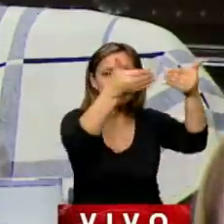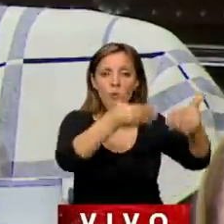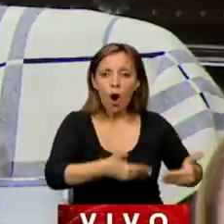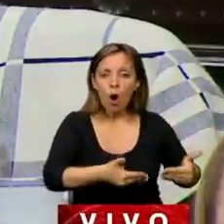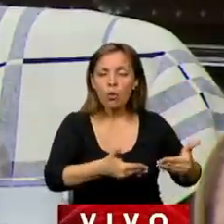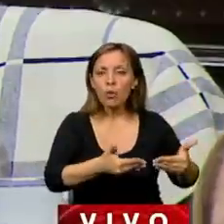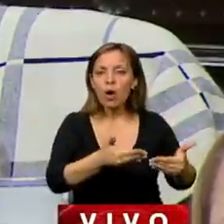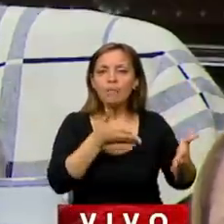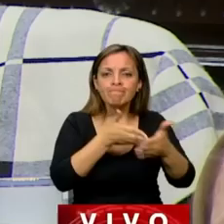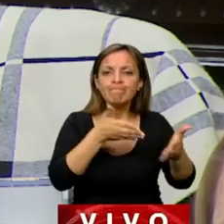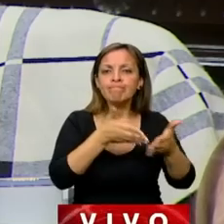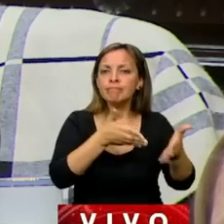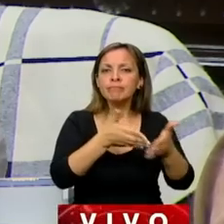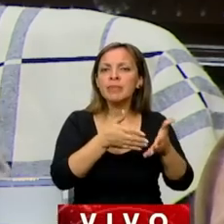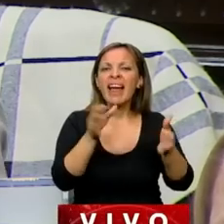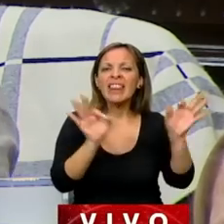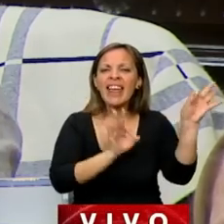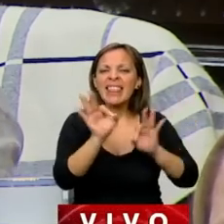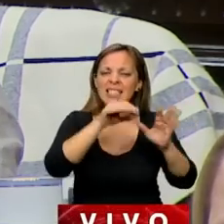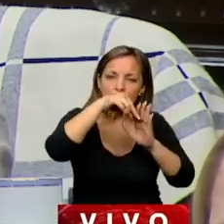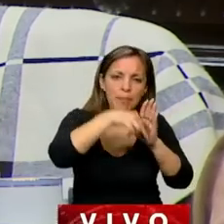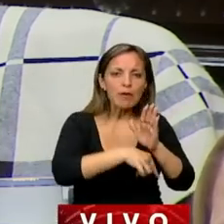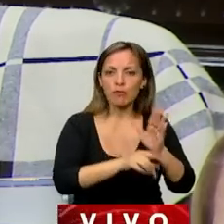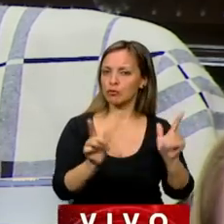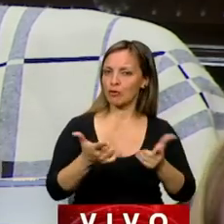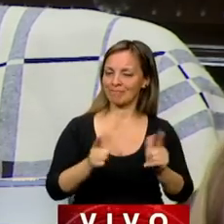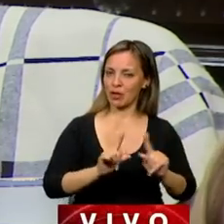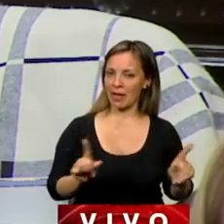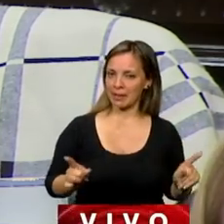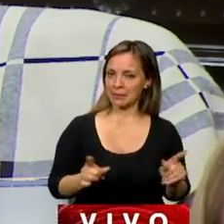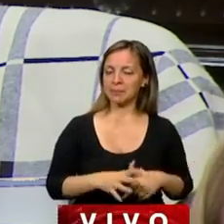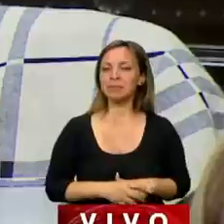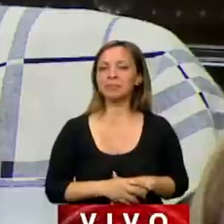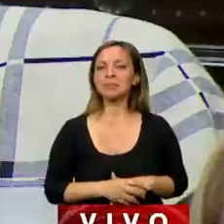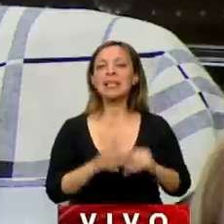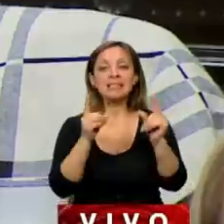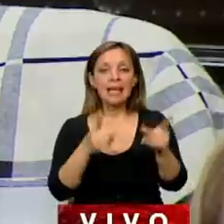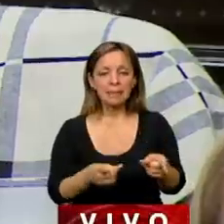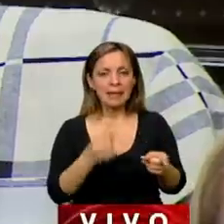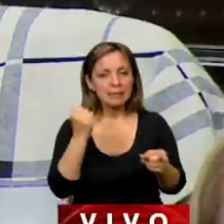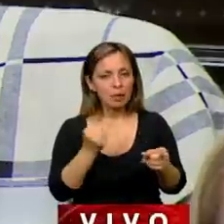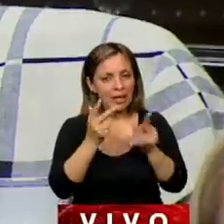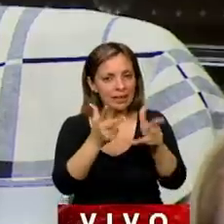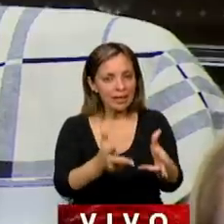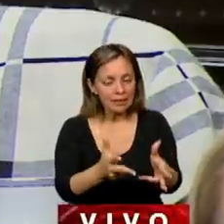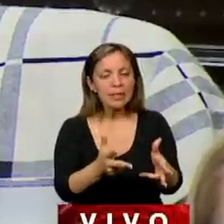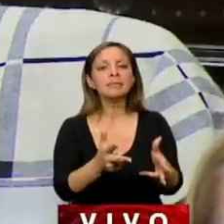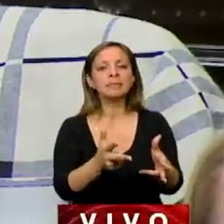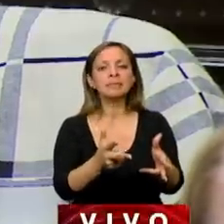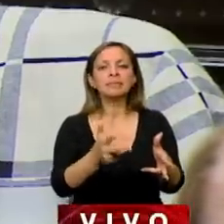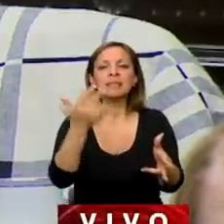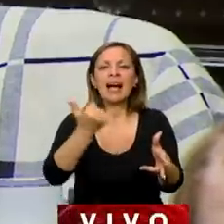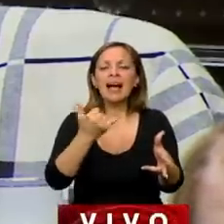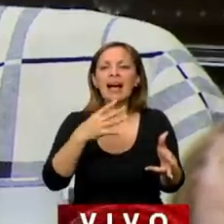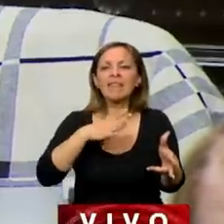carga detallada de los distintos tipos de materiales controlados. Cabe concluir que se advierte